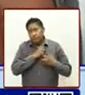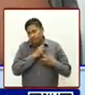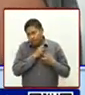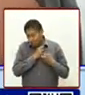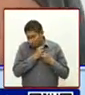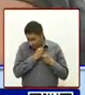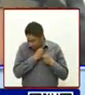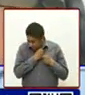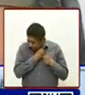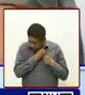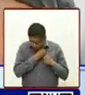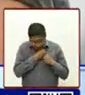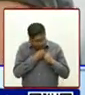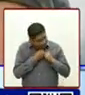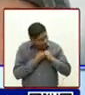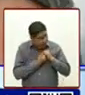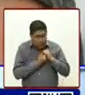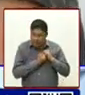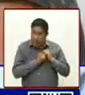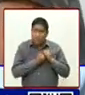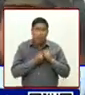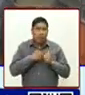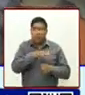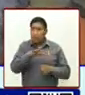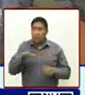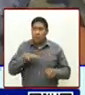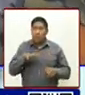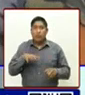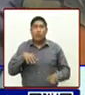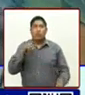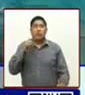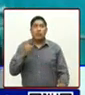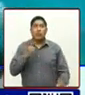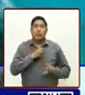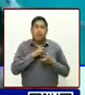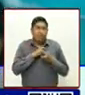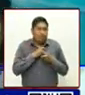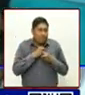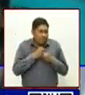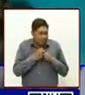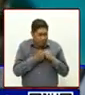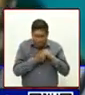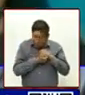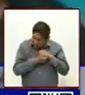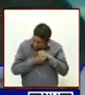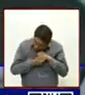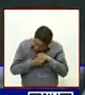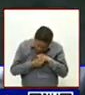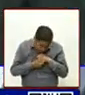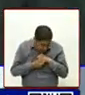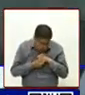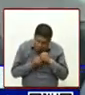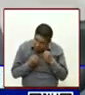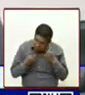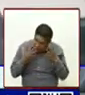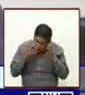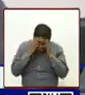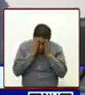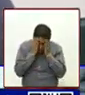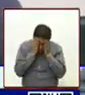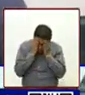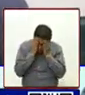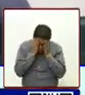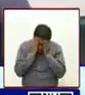dentro de, dentro de Coripata. Una consternación total, ¿no? Y sobre todo muy afectados,